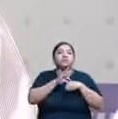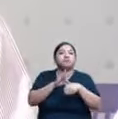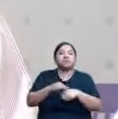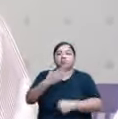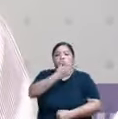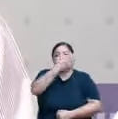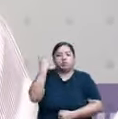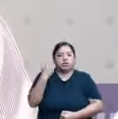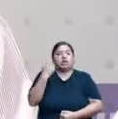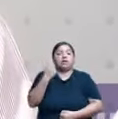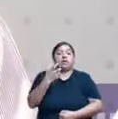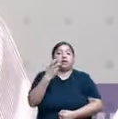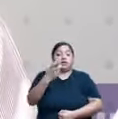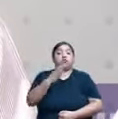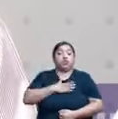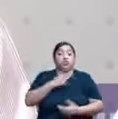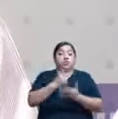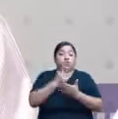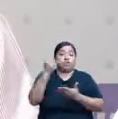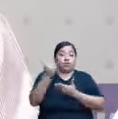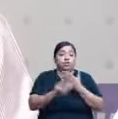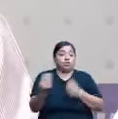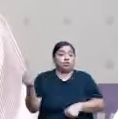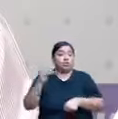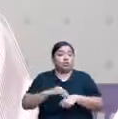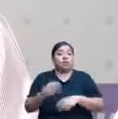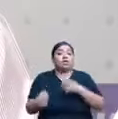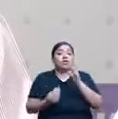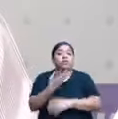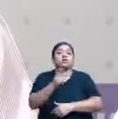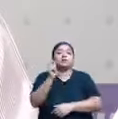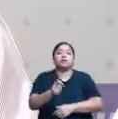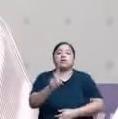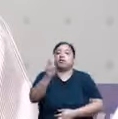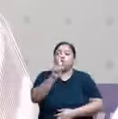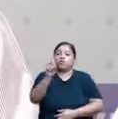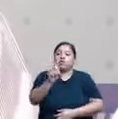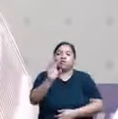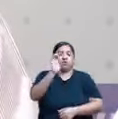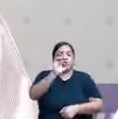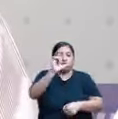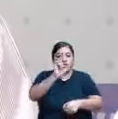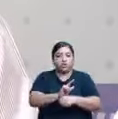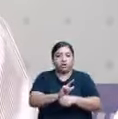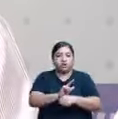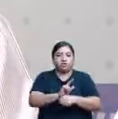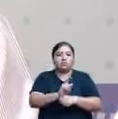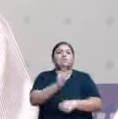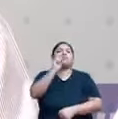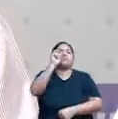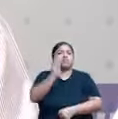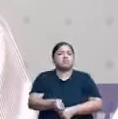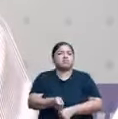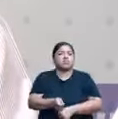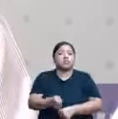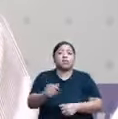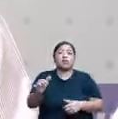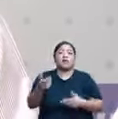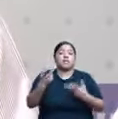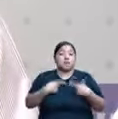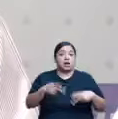ello, implementaré un proyecto educativo denominado Domingos Culturales, donde se promocionará a los